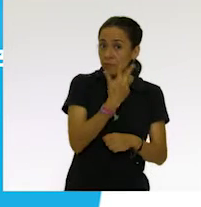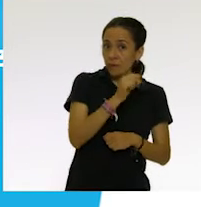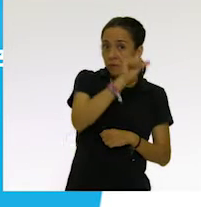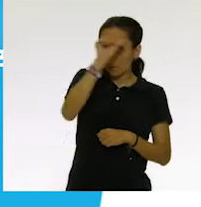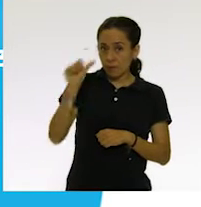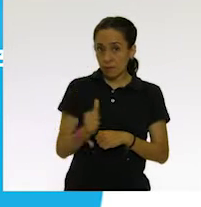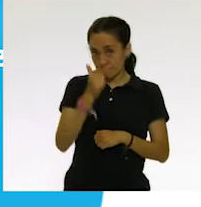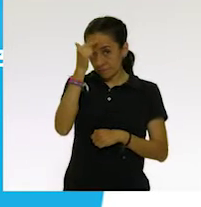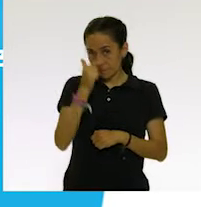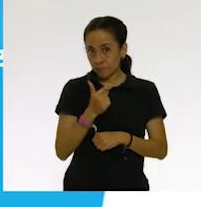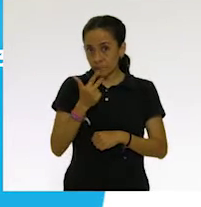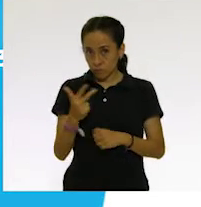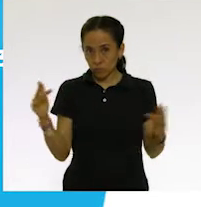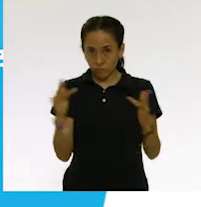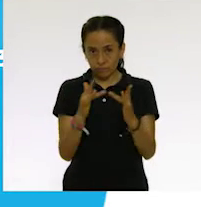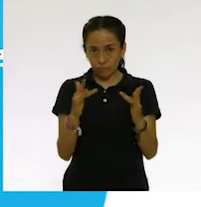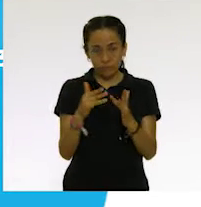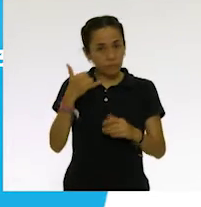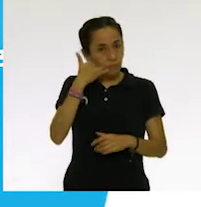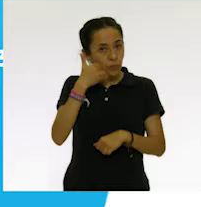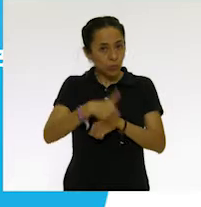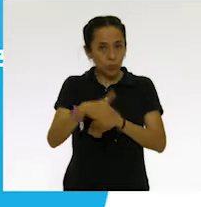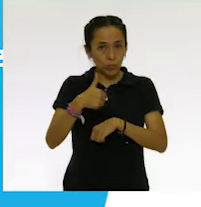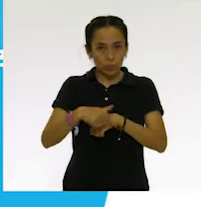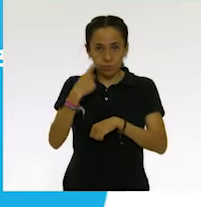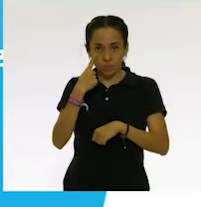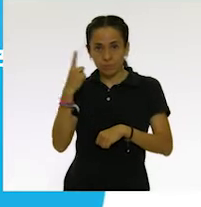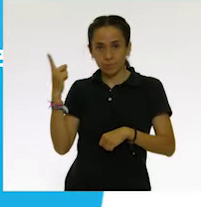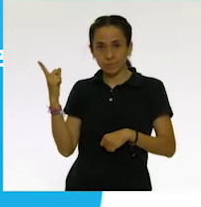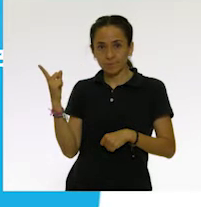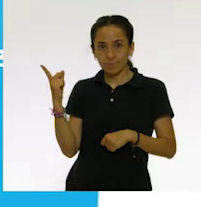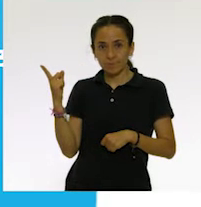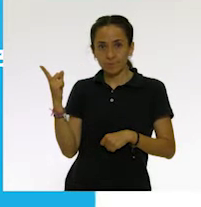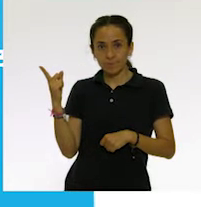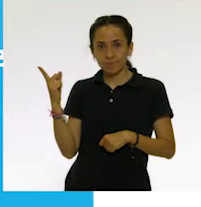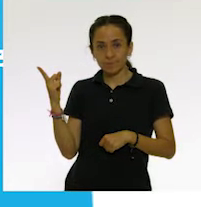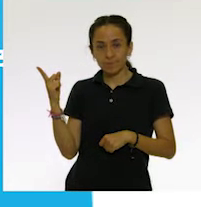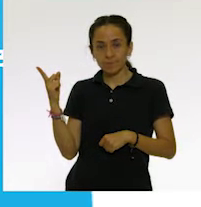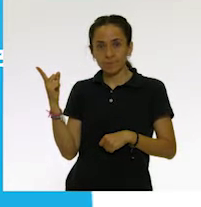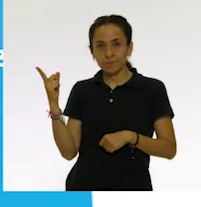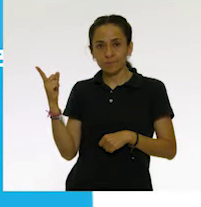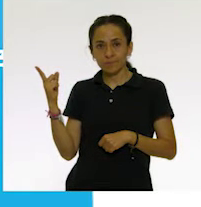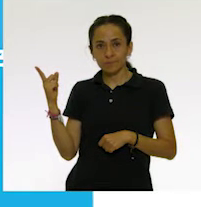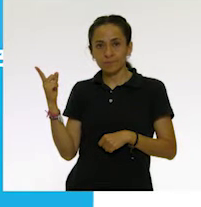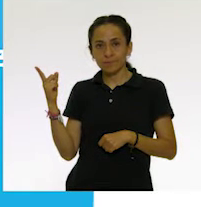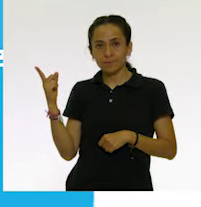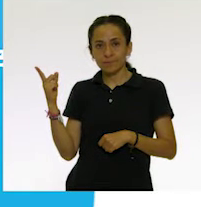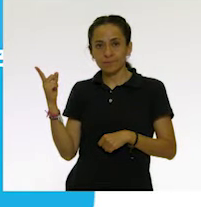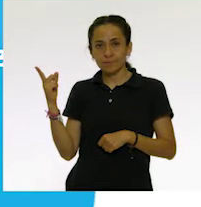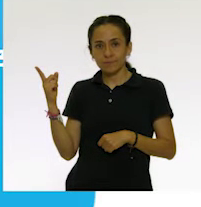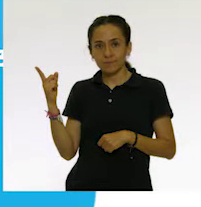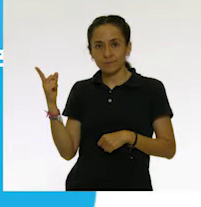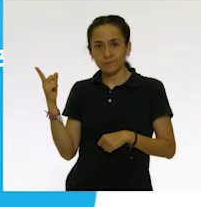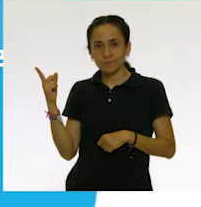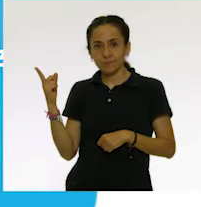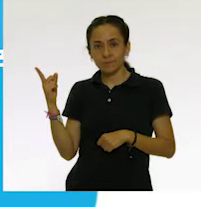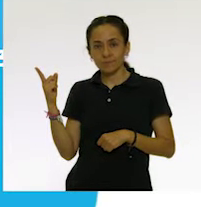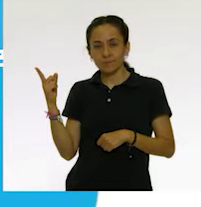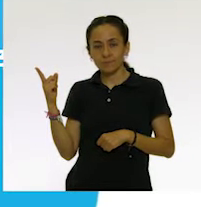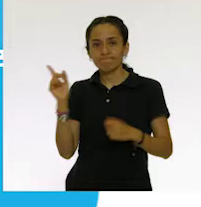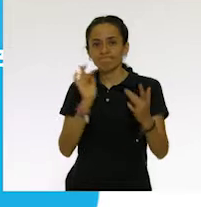horas al teléfono 55 41 72 04